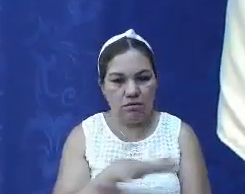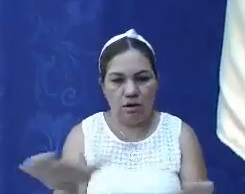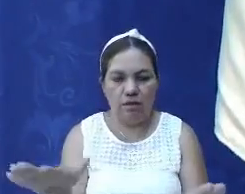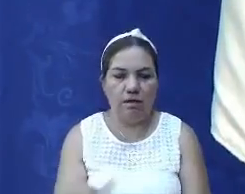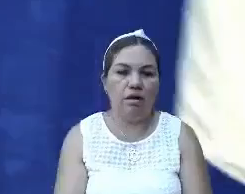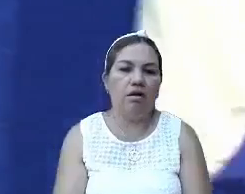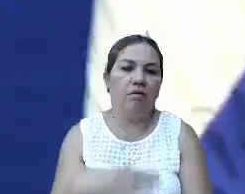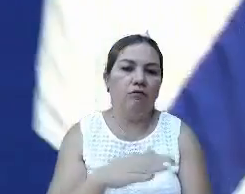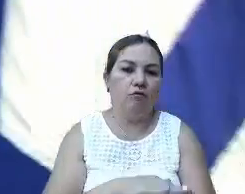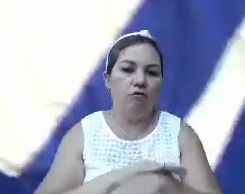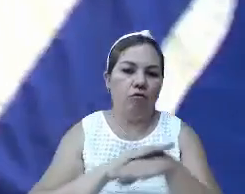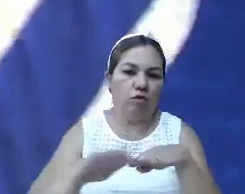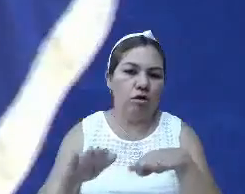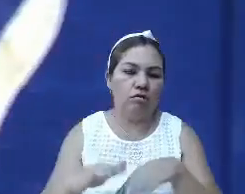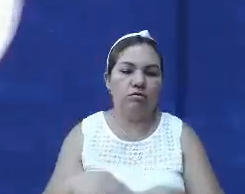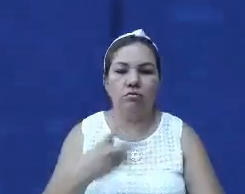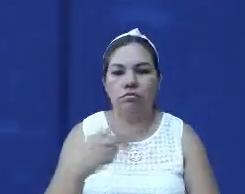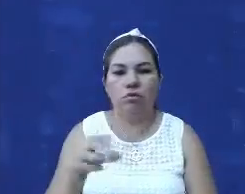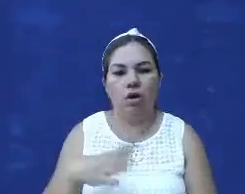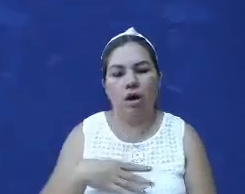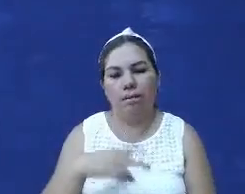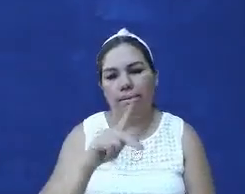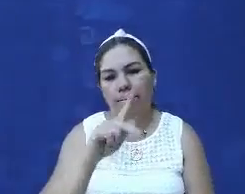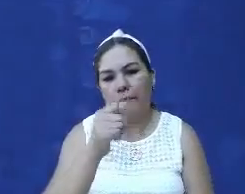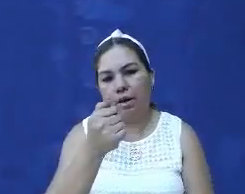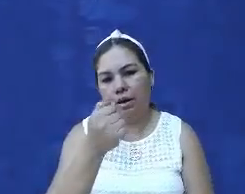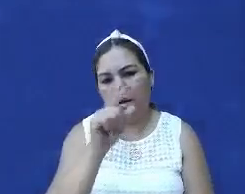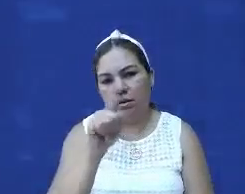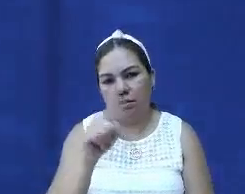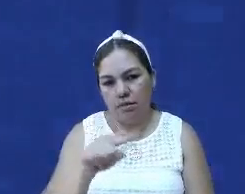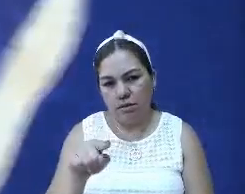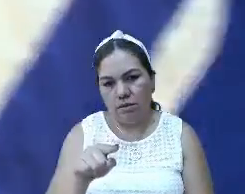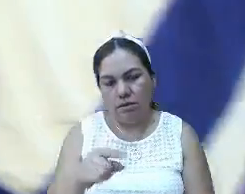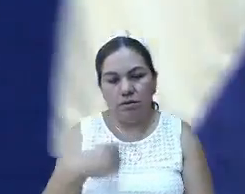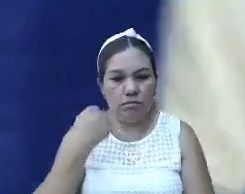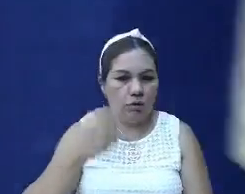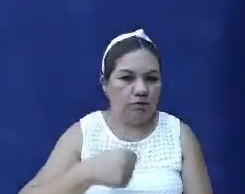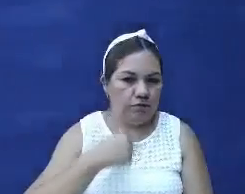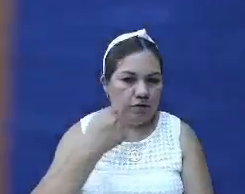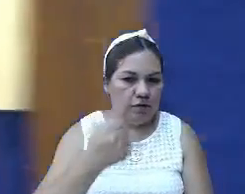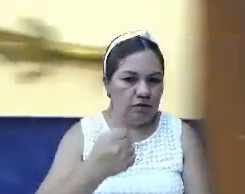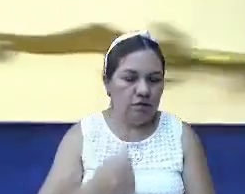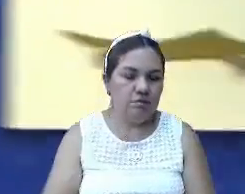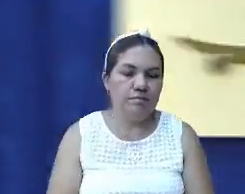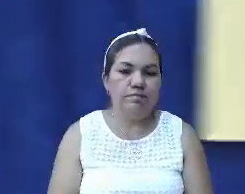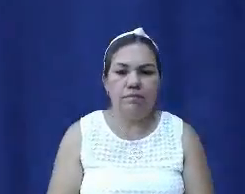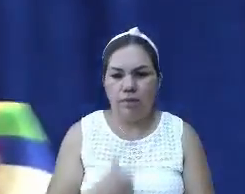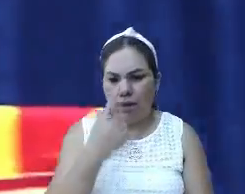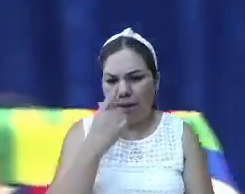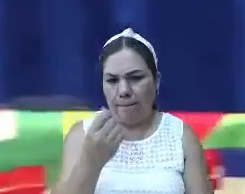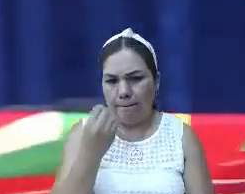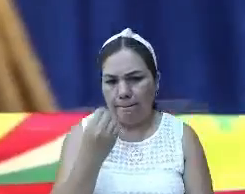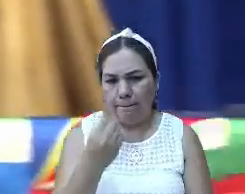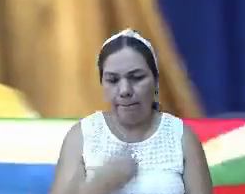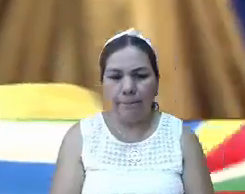bueno no trae paz a ese profeta. Y el Josafat dice: ¿quién es ese profeta? Quiero saber quién es ese profeta.